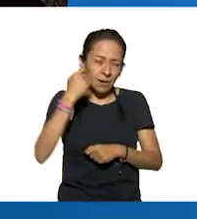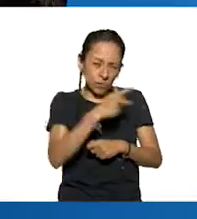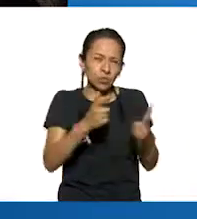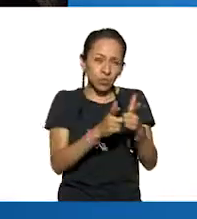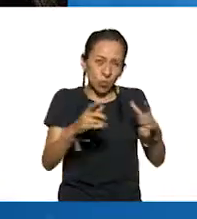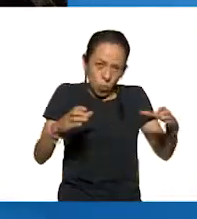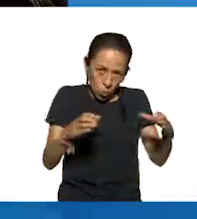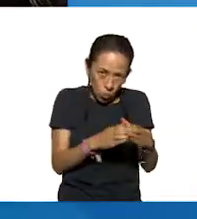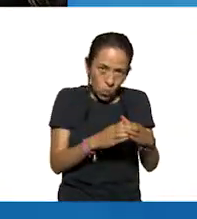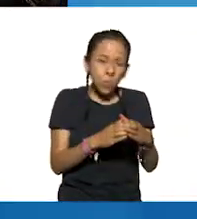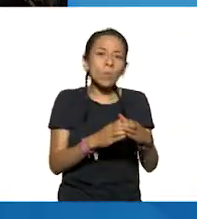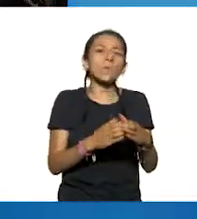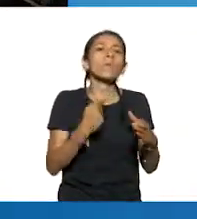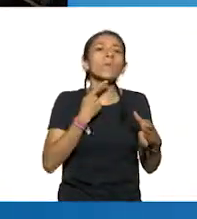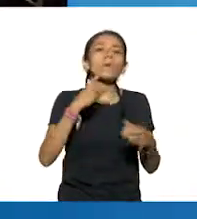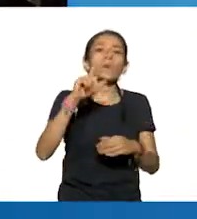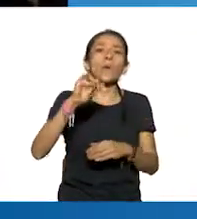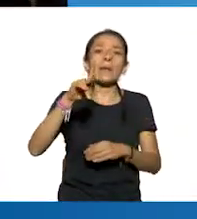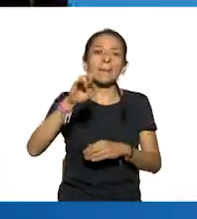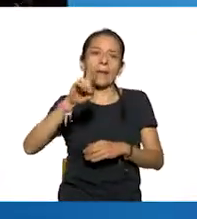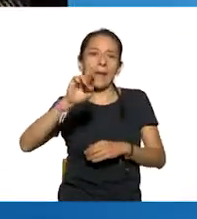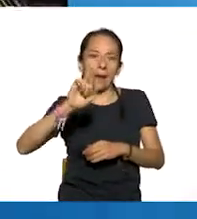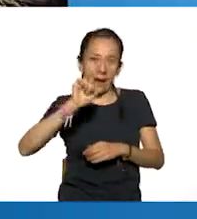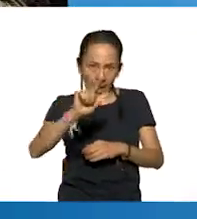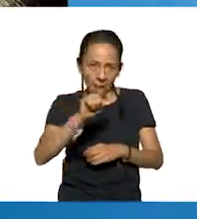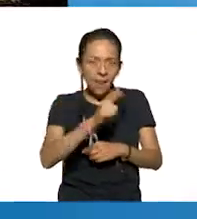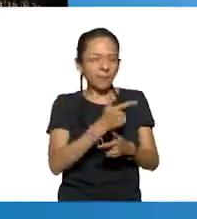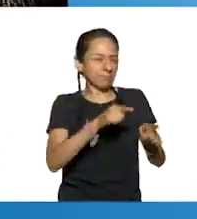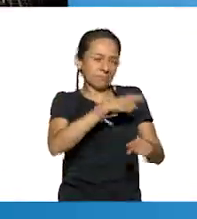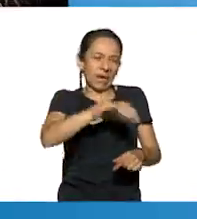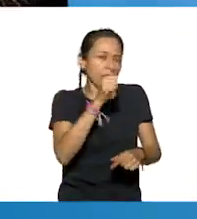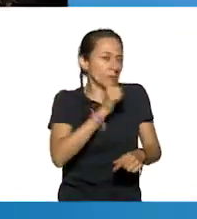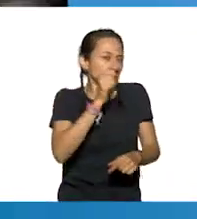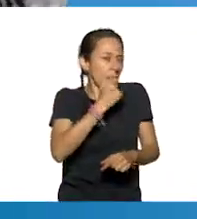Liberal, una posición especial,